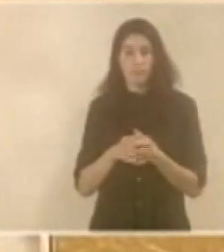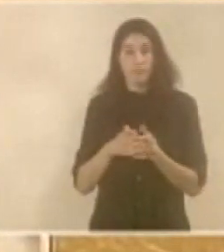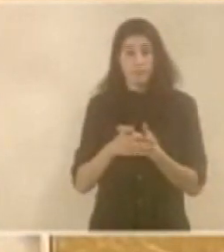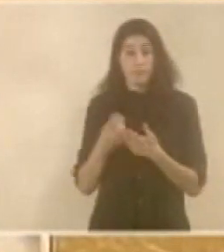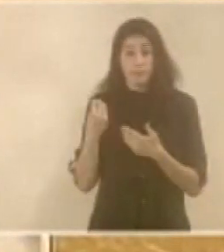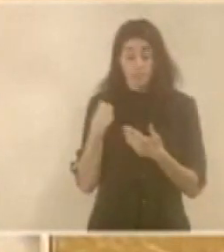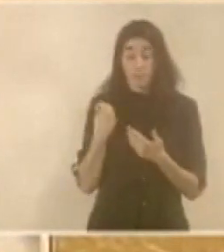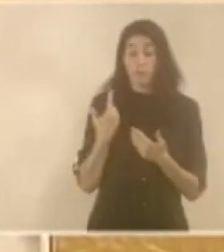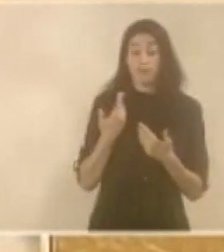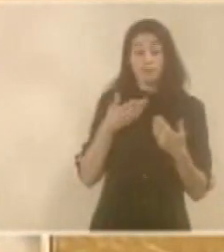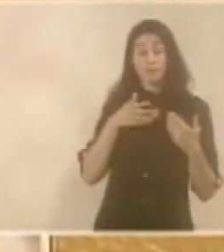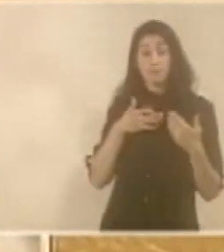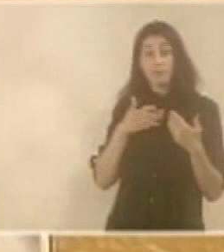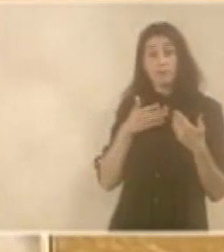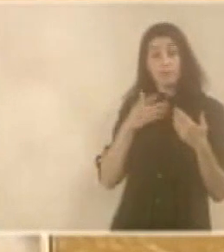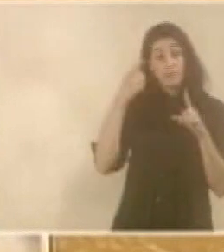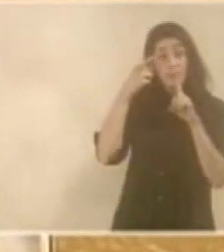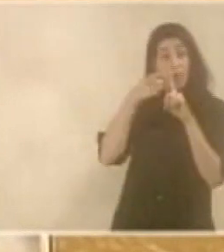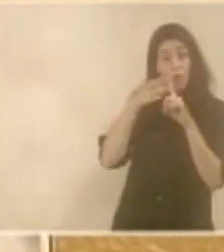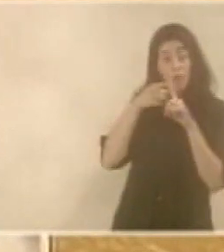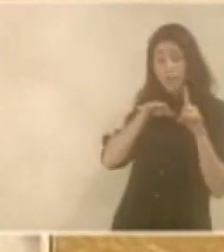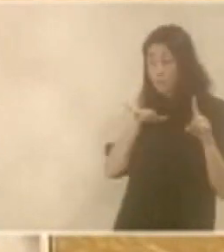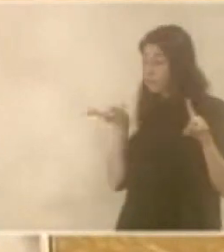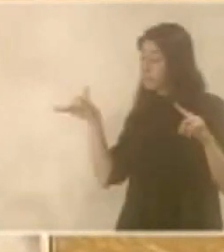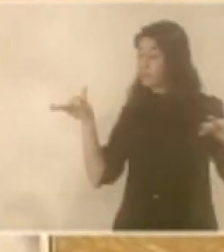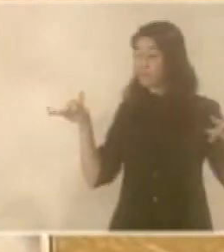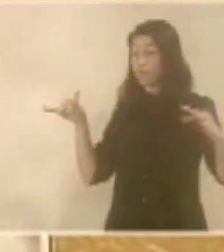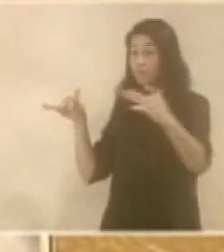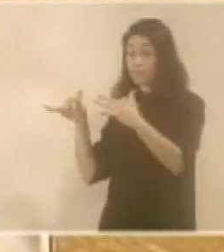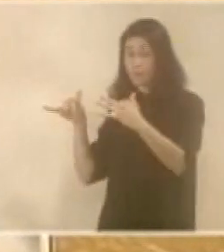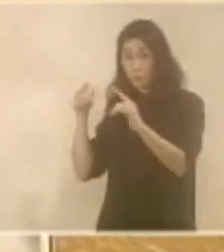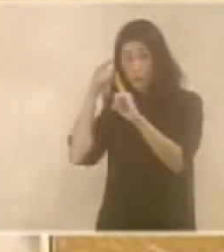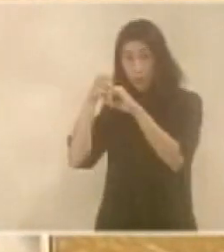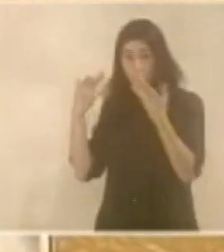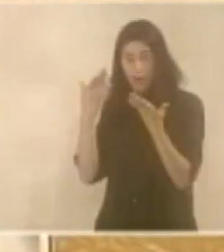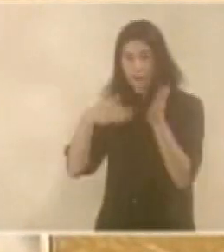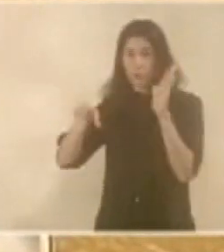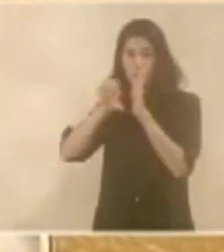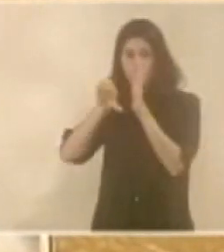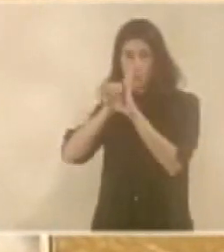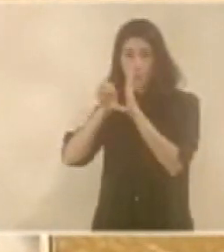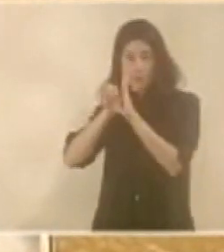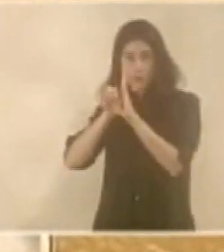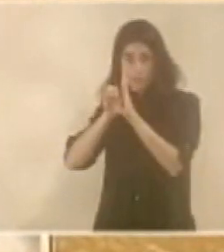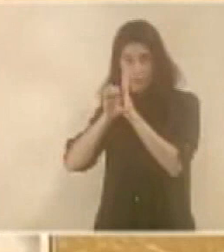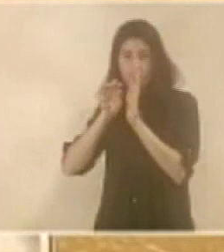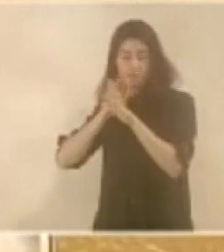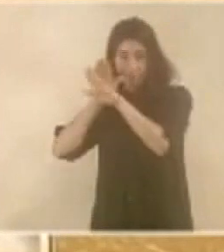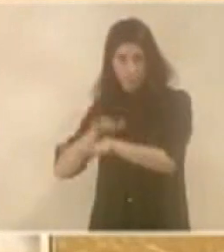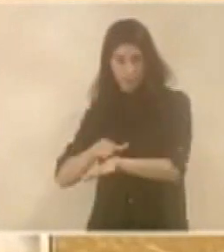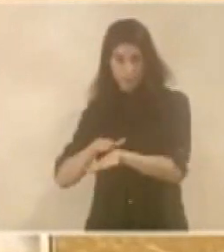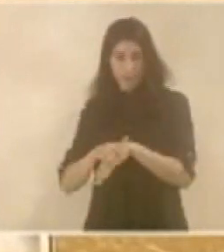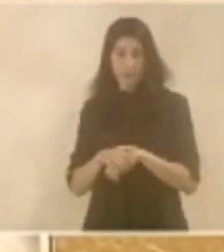comprometidos almerienses y de algunas partidas de contrabandistas. Pero perdido el secreto del ataque antes de